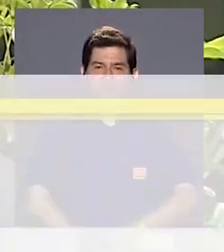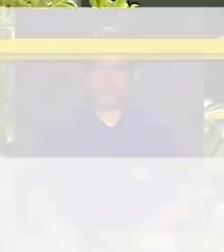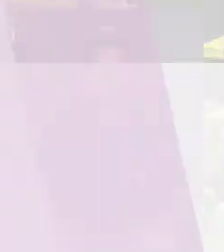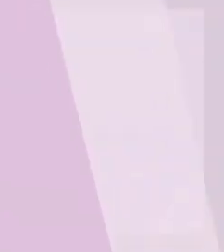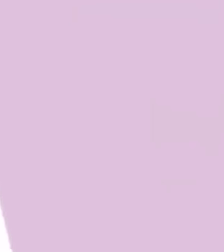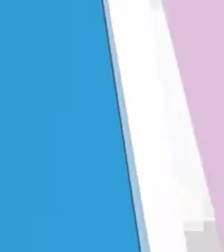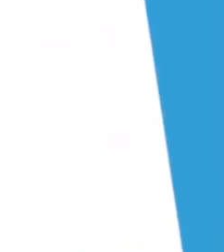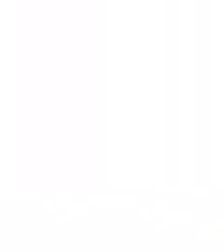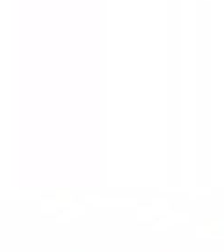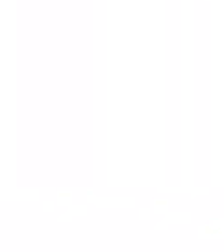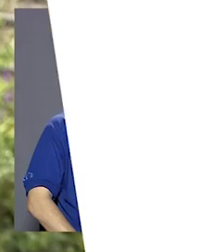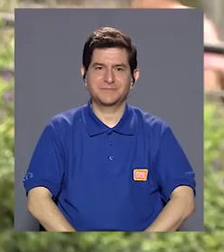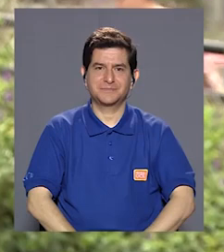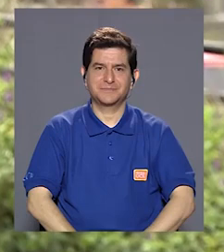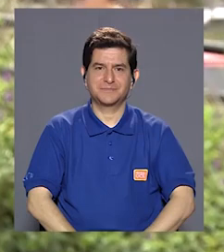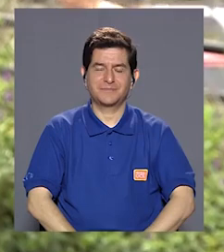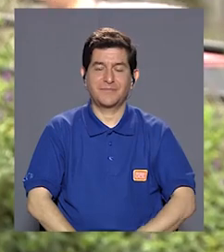Okay.